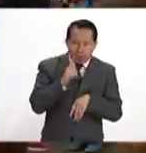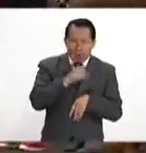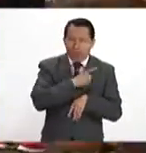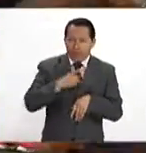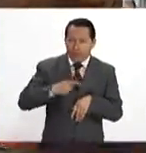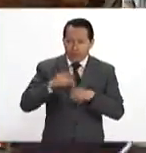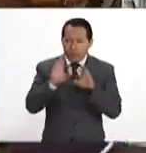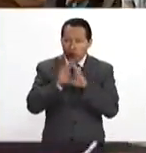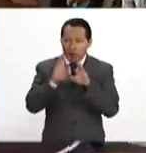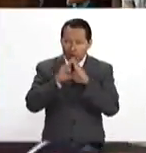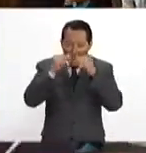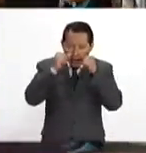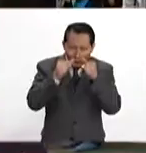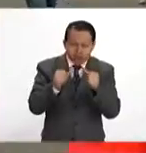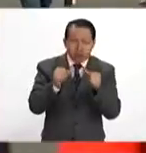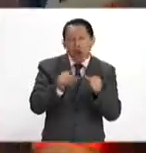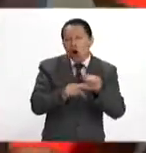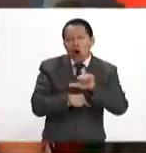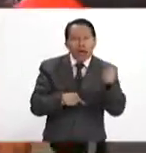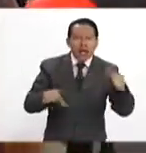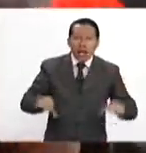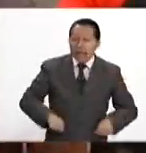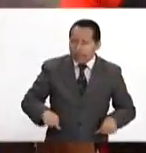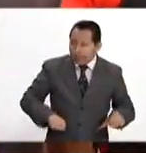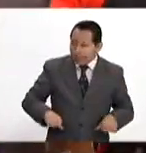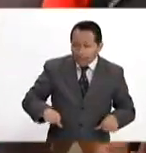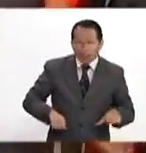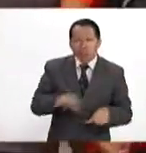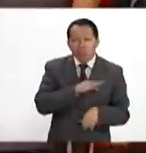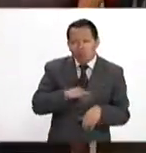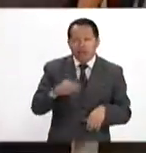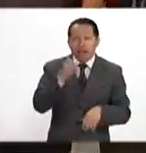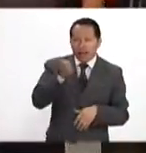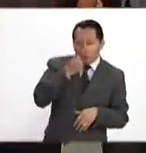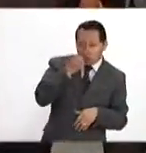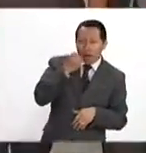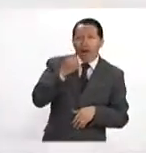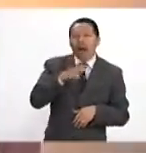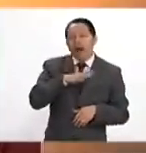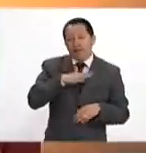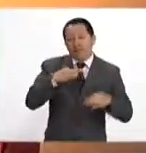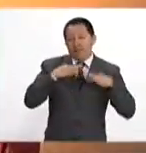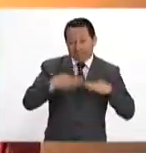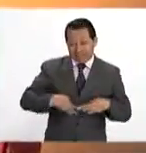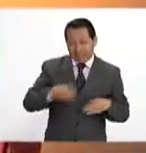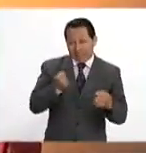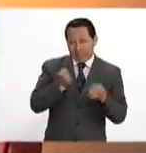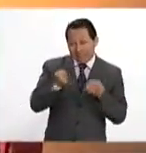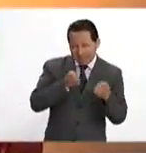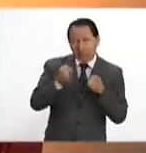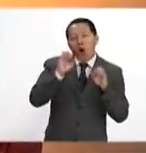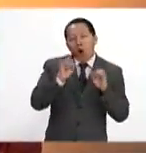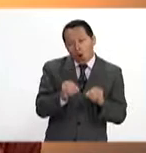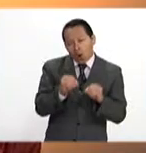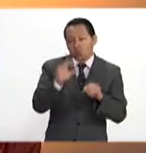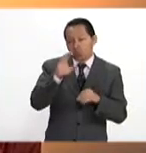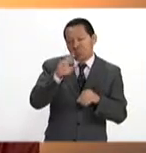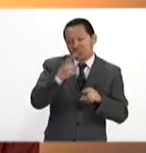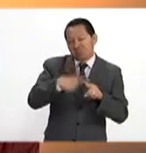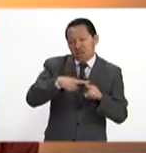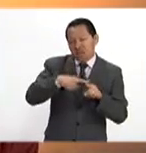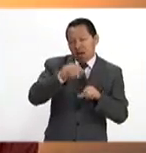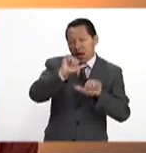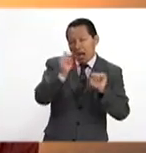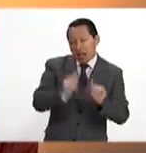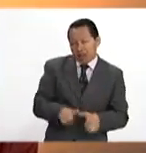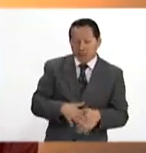su atención en otras actividades, ya sea escolares, físicas o artísticas. Incluso hasta buscarles en algún